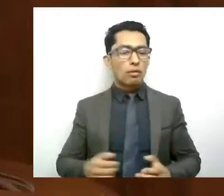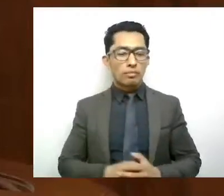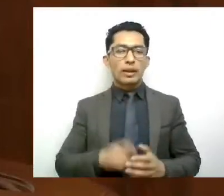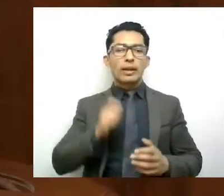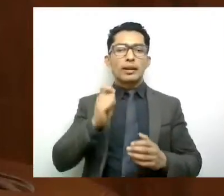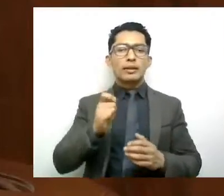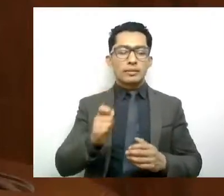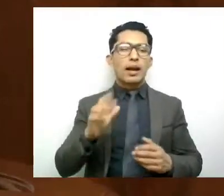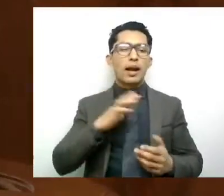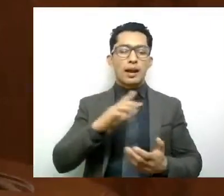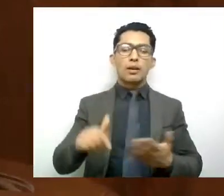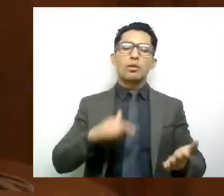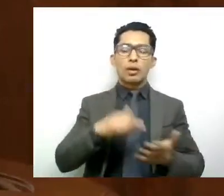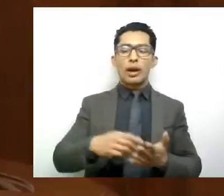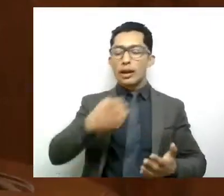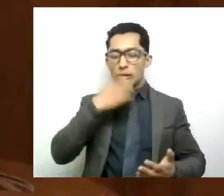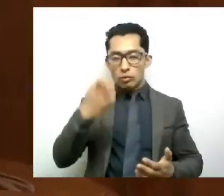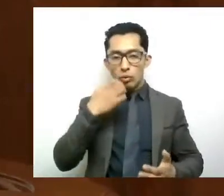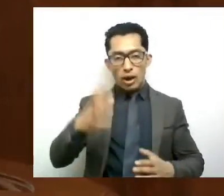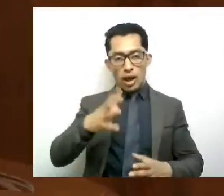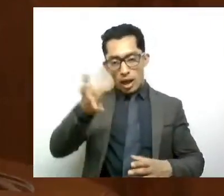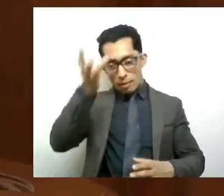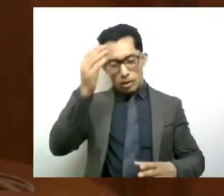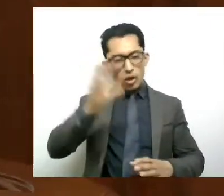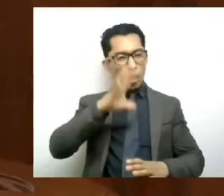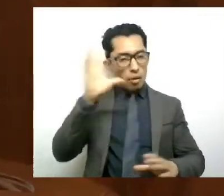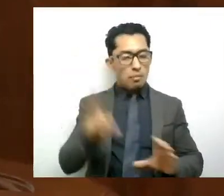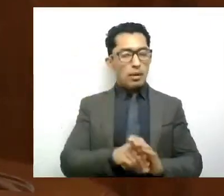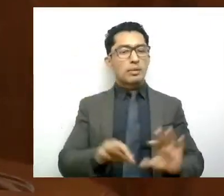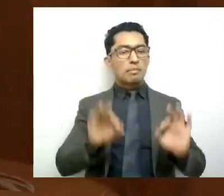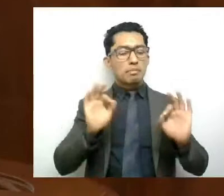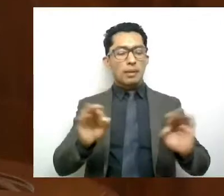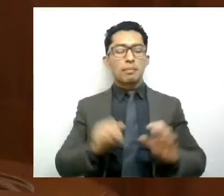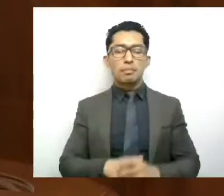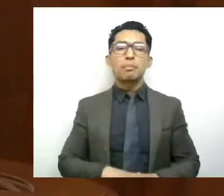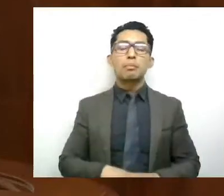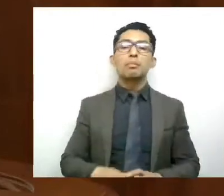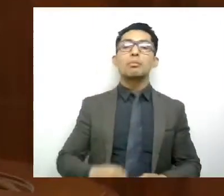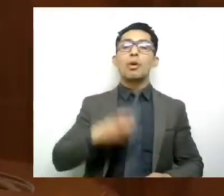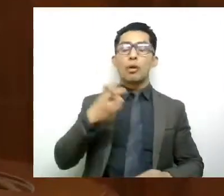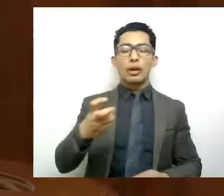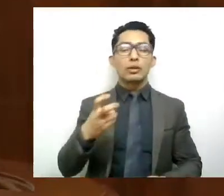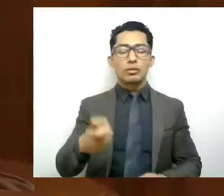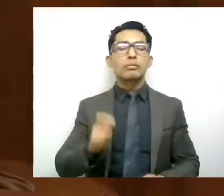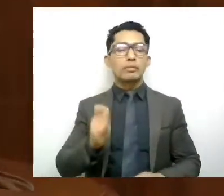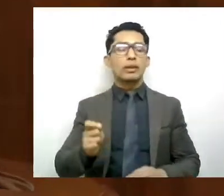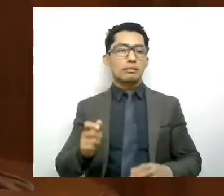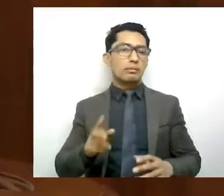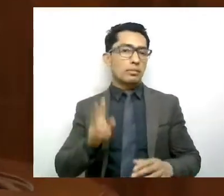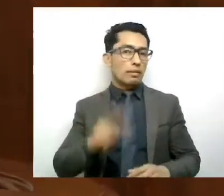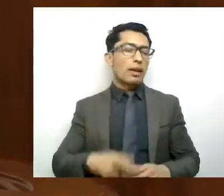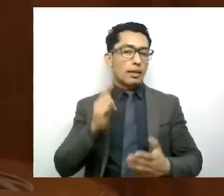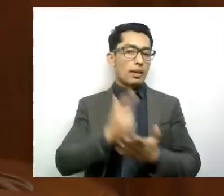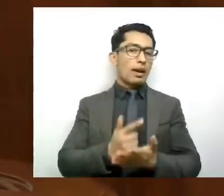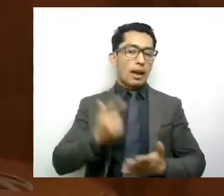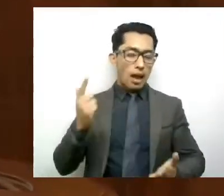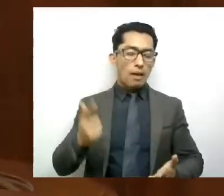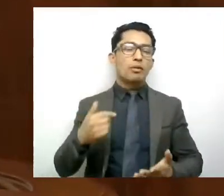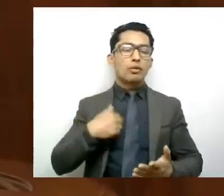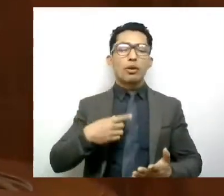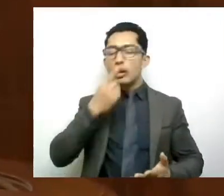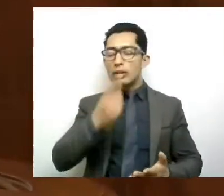de formación completa e integral. Por ello, resulta muy grave lo que, insisto, personas